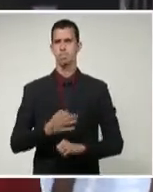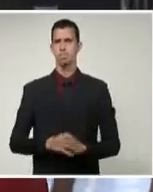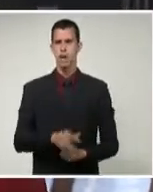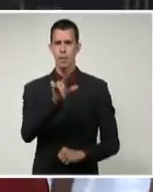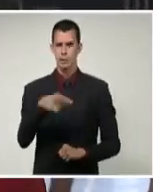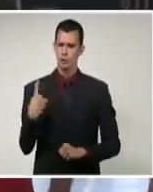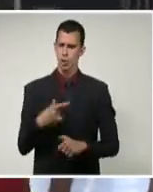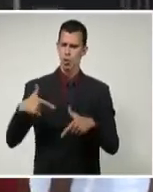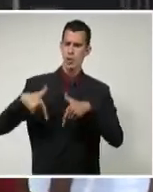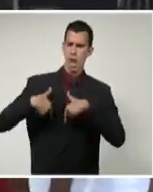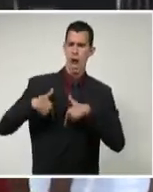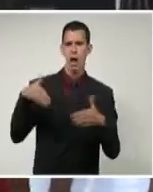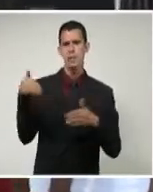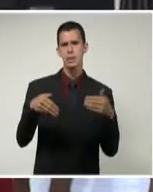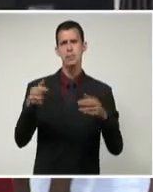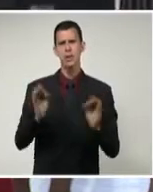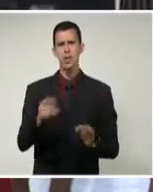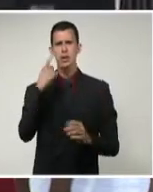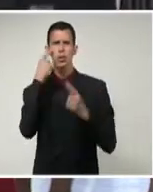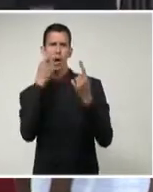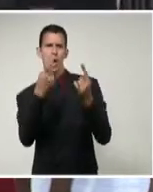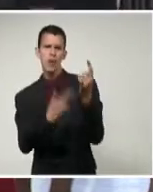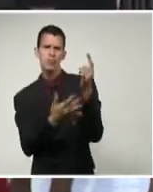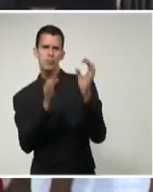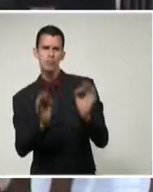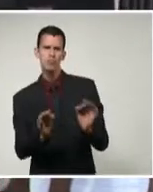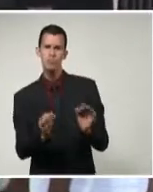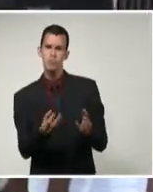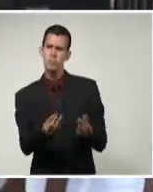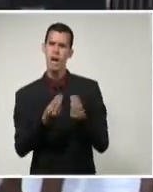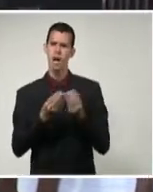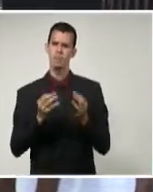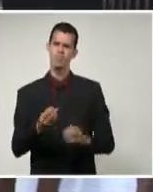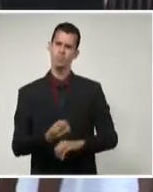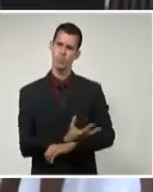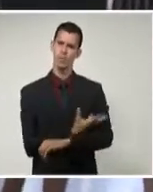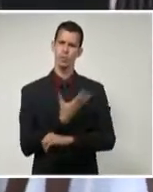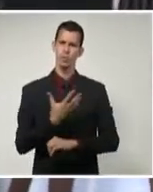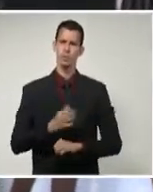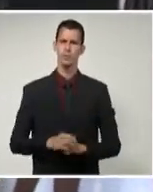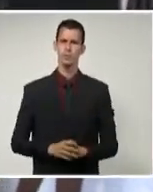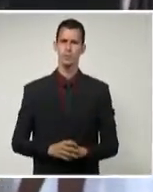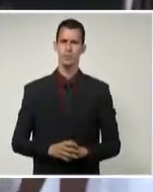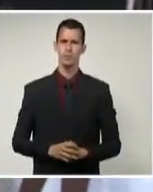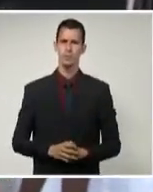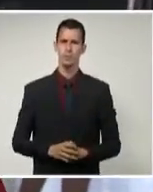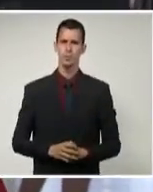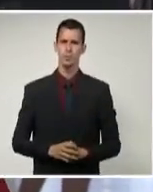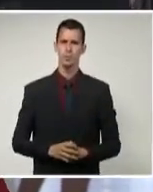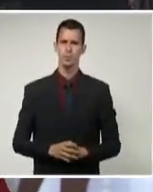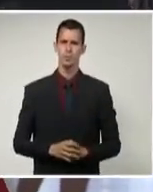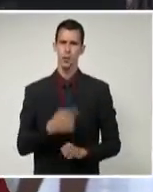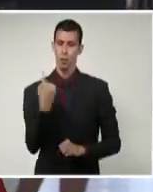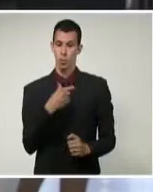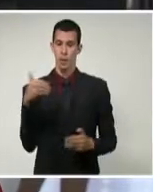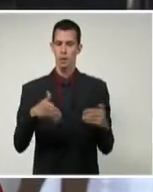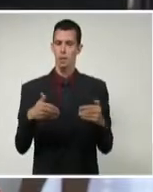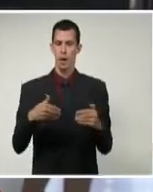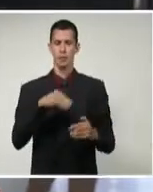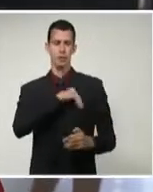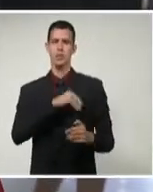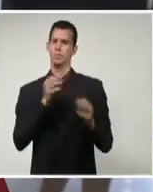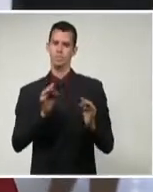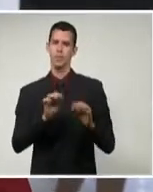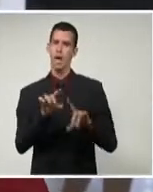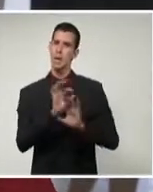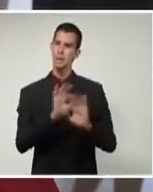vivir estas jornadas, sin lugar a dudas. Un congreso que marca también en la vida personal de cada uno de nosotros un